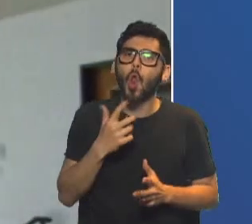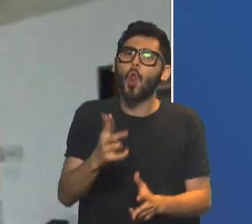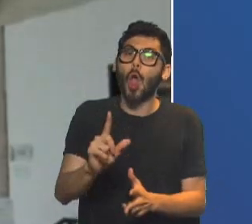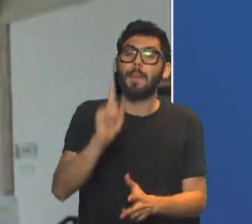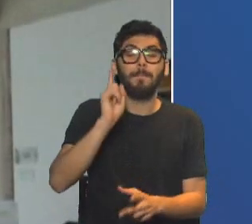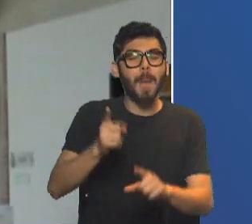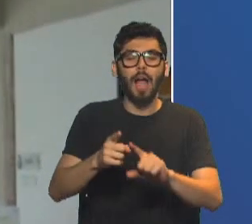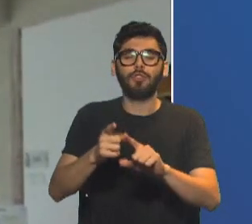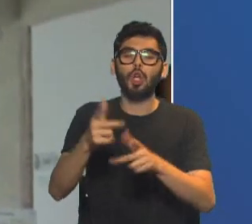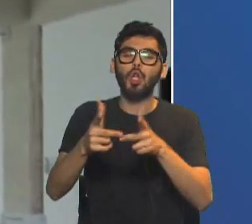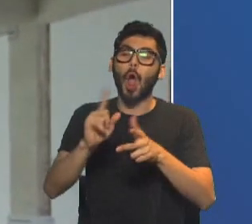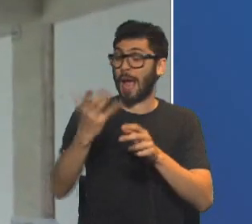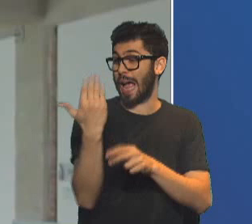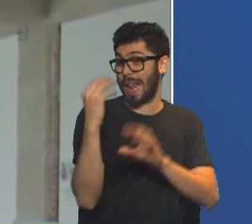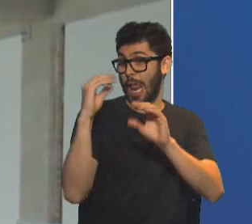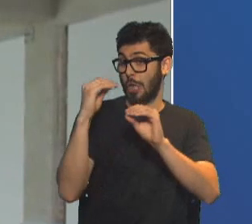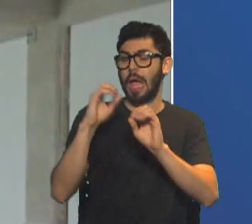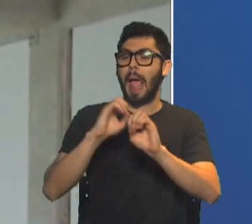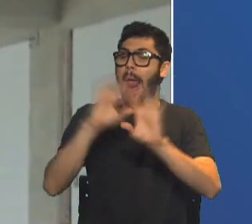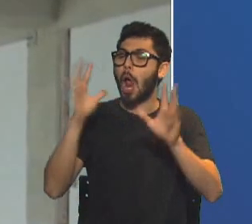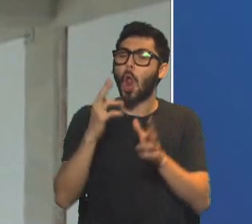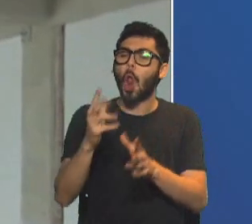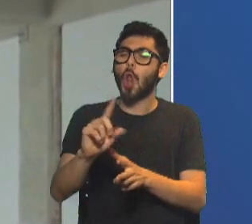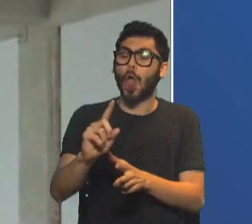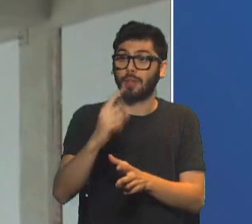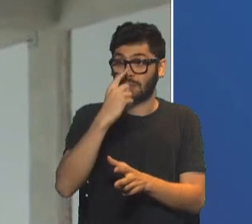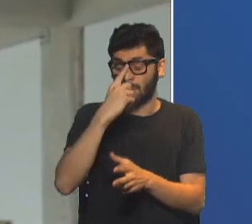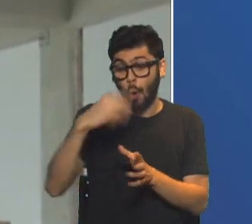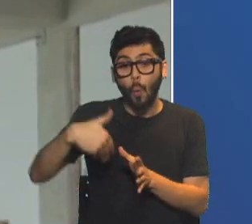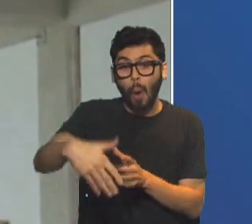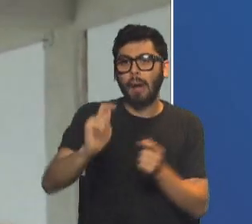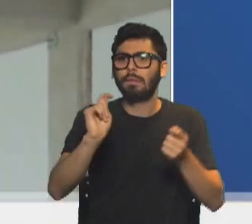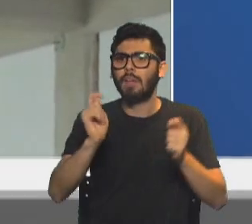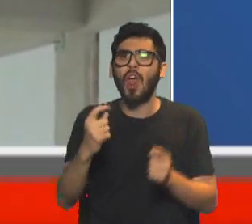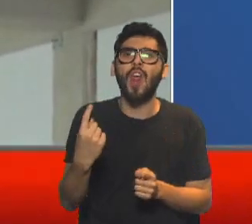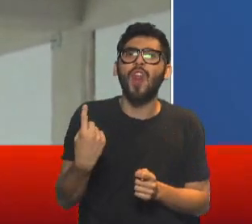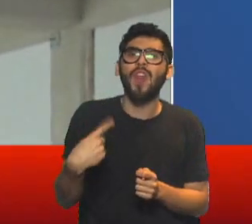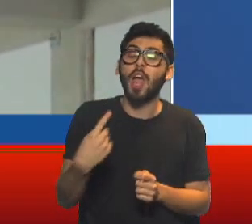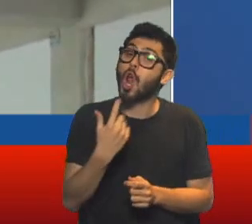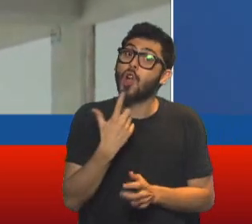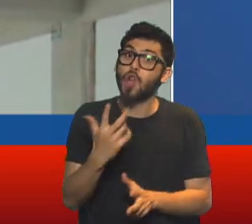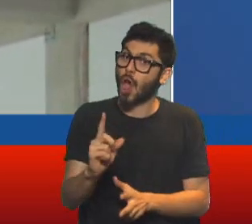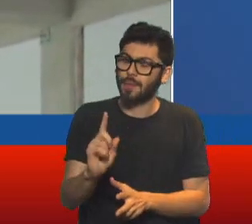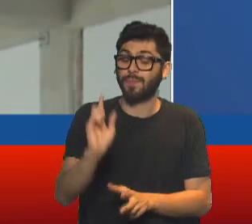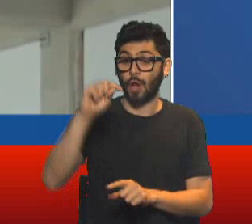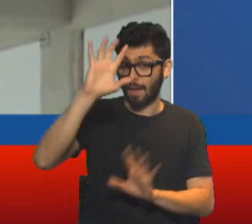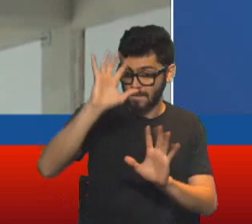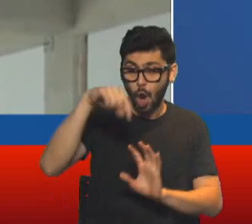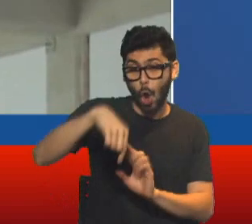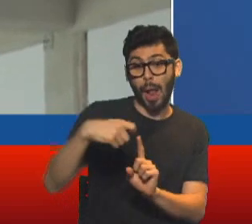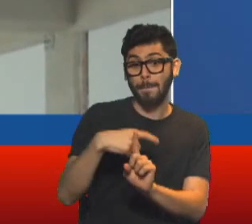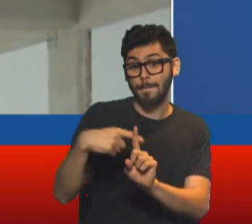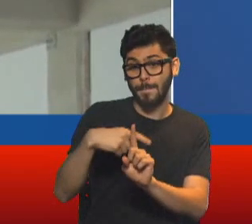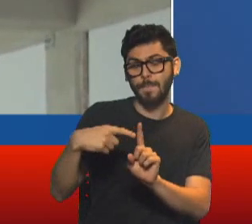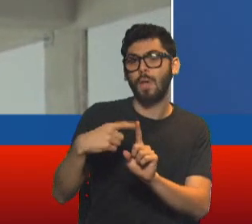explícitamente esa noche, ayer a la noche, qué es lo que va a hacer o lo que va a cambiar. Hoy al mediodía almorzó